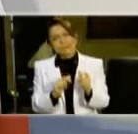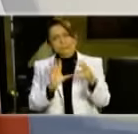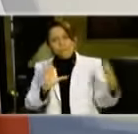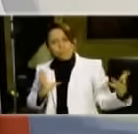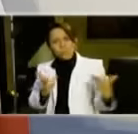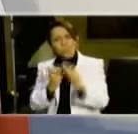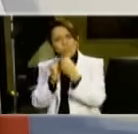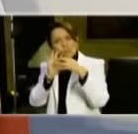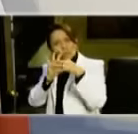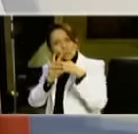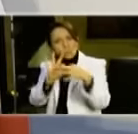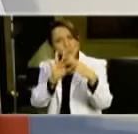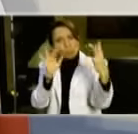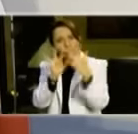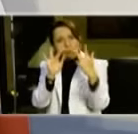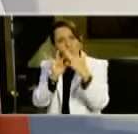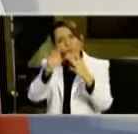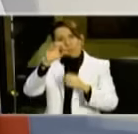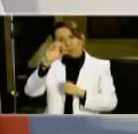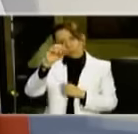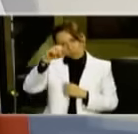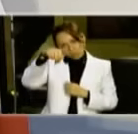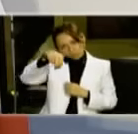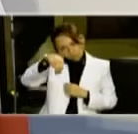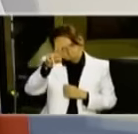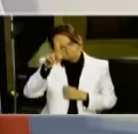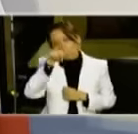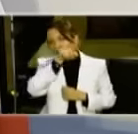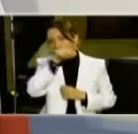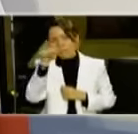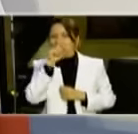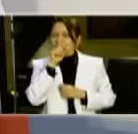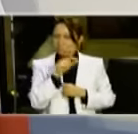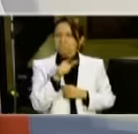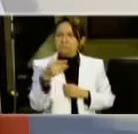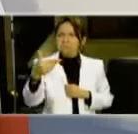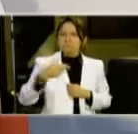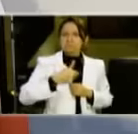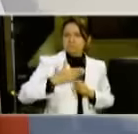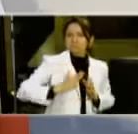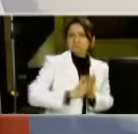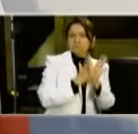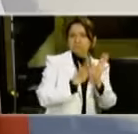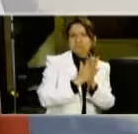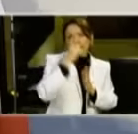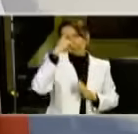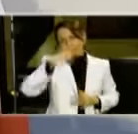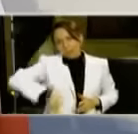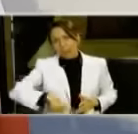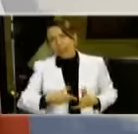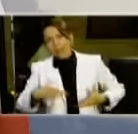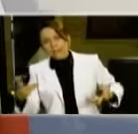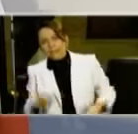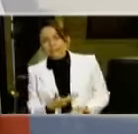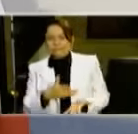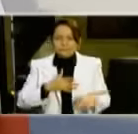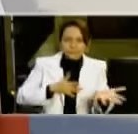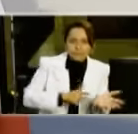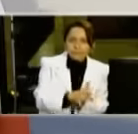organizaciones. Ello supone reforzar también nuestra participación en misiones de paz. Y